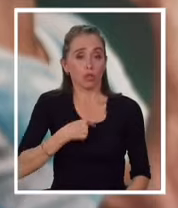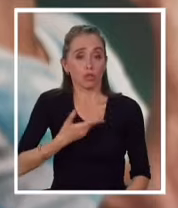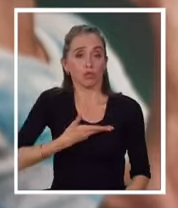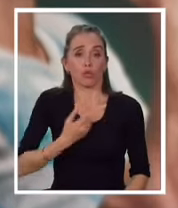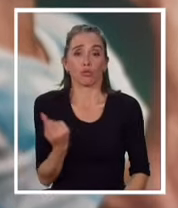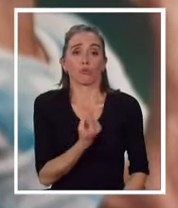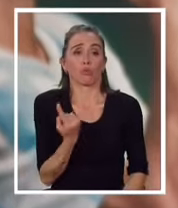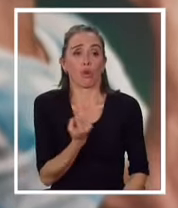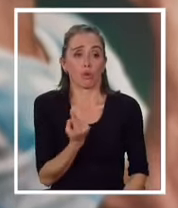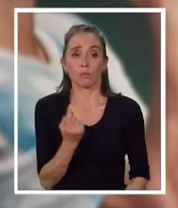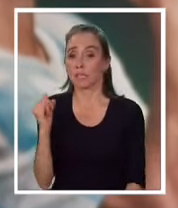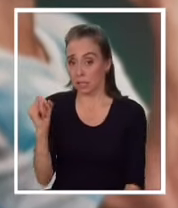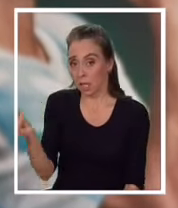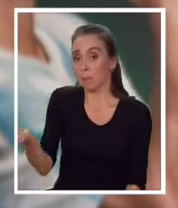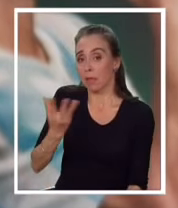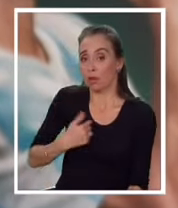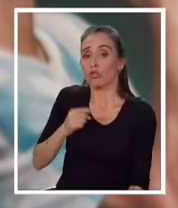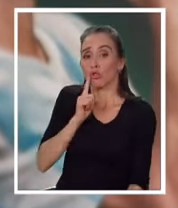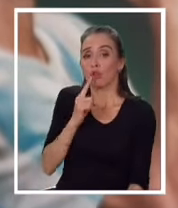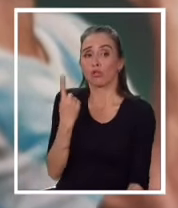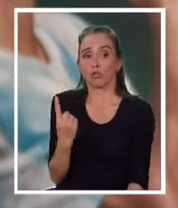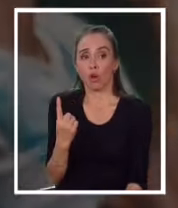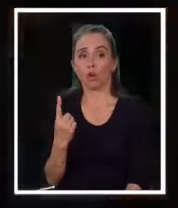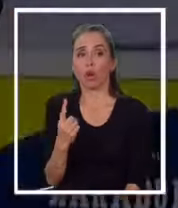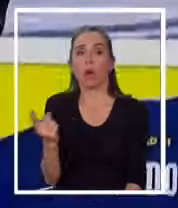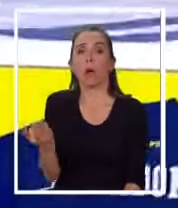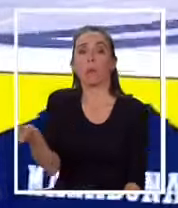Sí, me lo dijo.